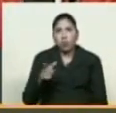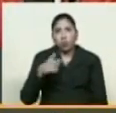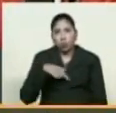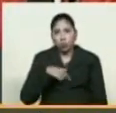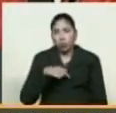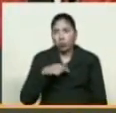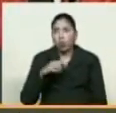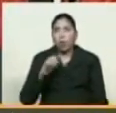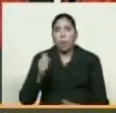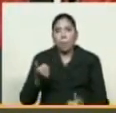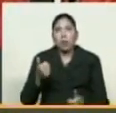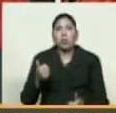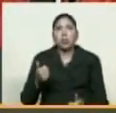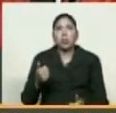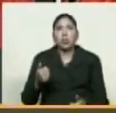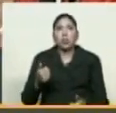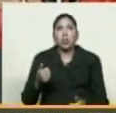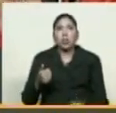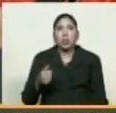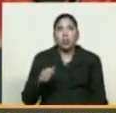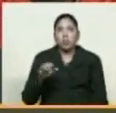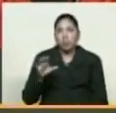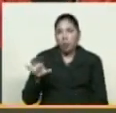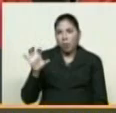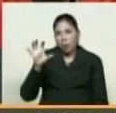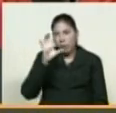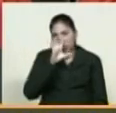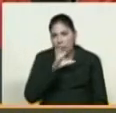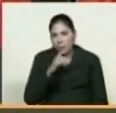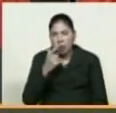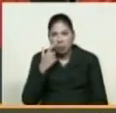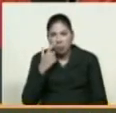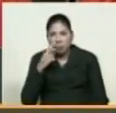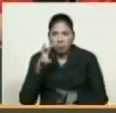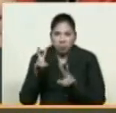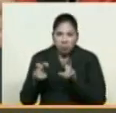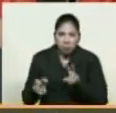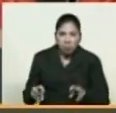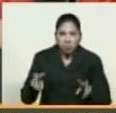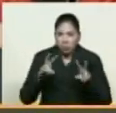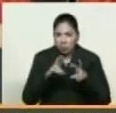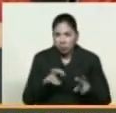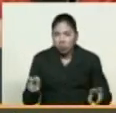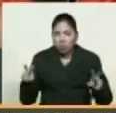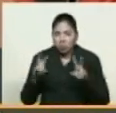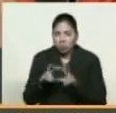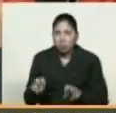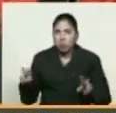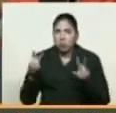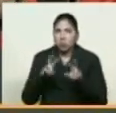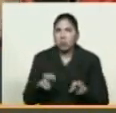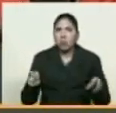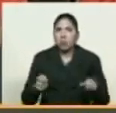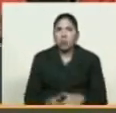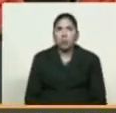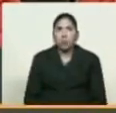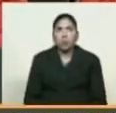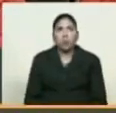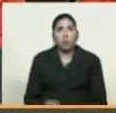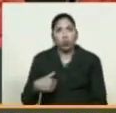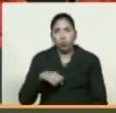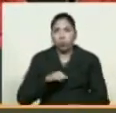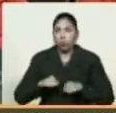de fortalecimiento de la imagen, de los cuadros, revisión de lo que tengamos que revisar. En plena batalla electoral, nosotros, el partido está